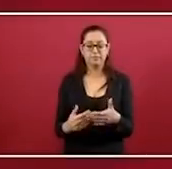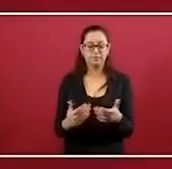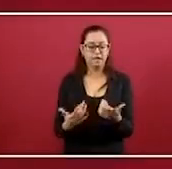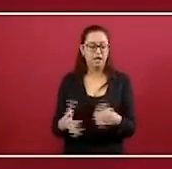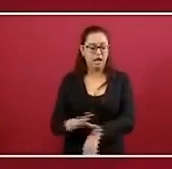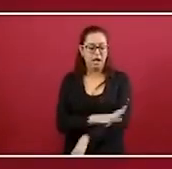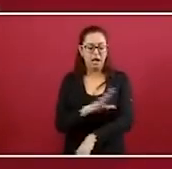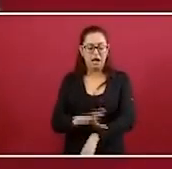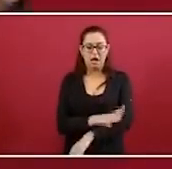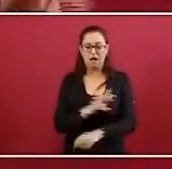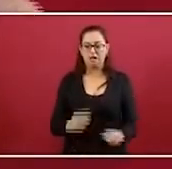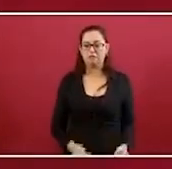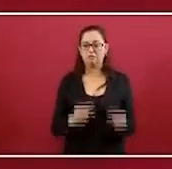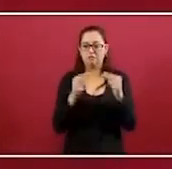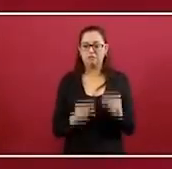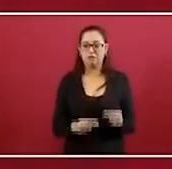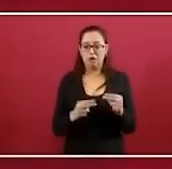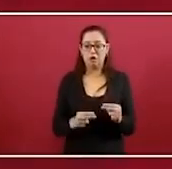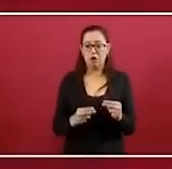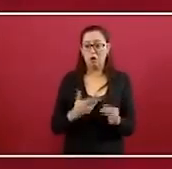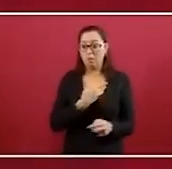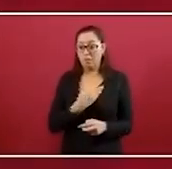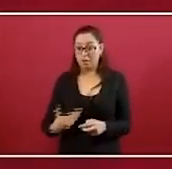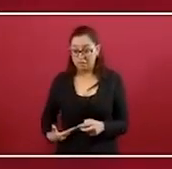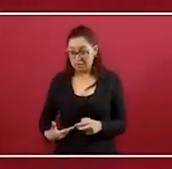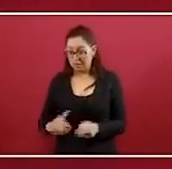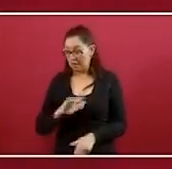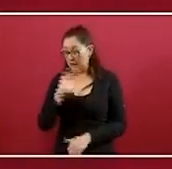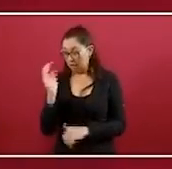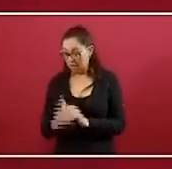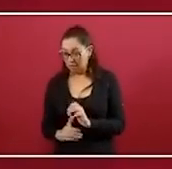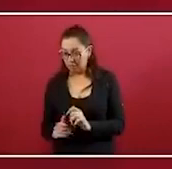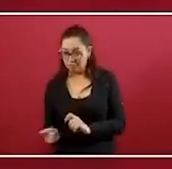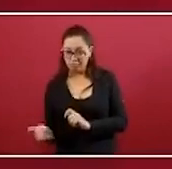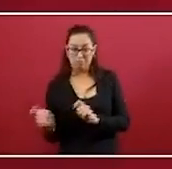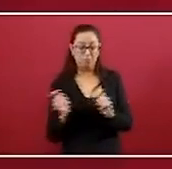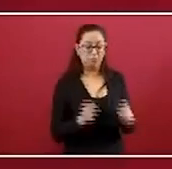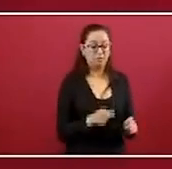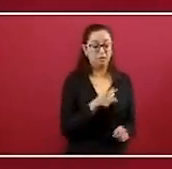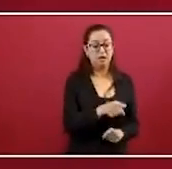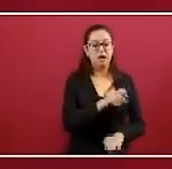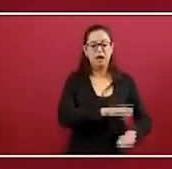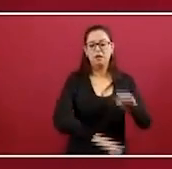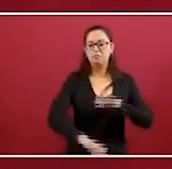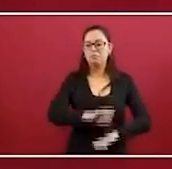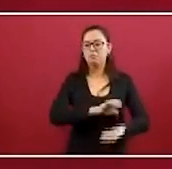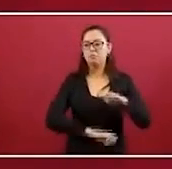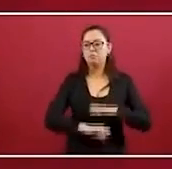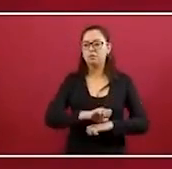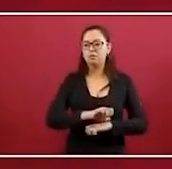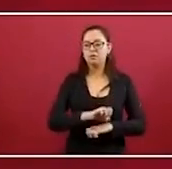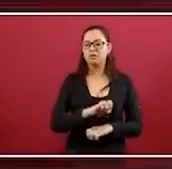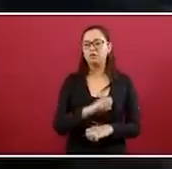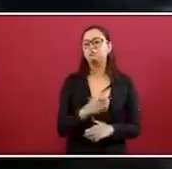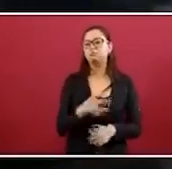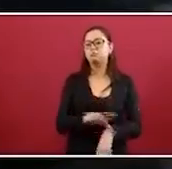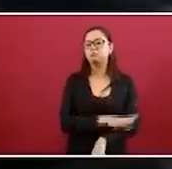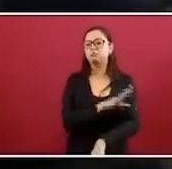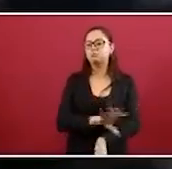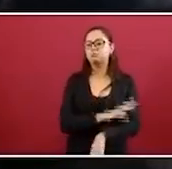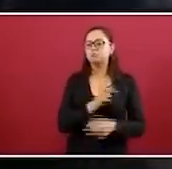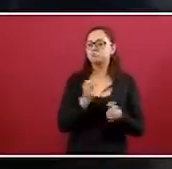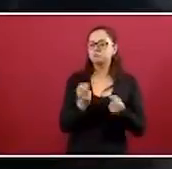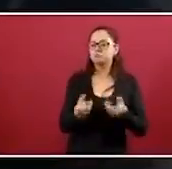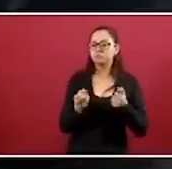eléctrico, dejando una vez que dejaron la presidencia, y tiene una empresa proveedora de servicios de energía, SADCB, que